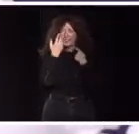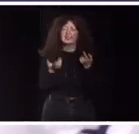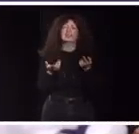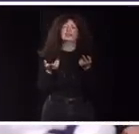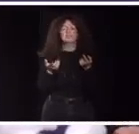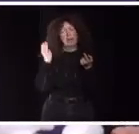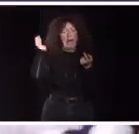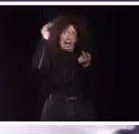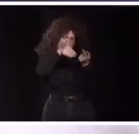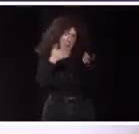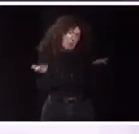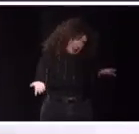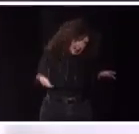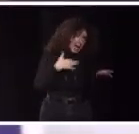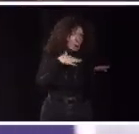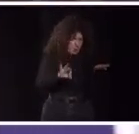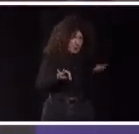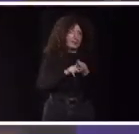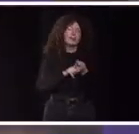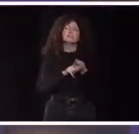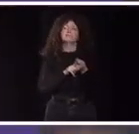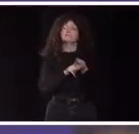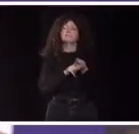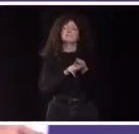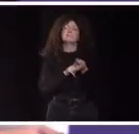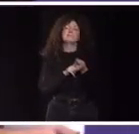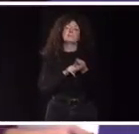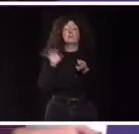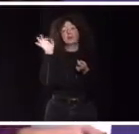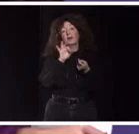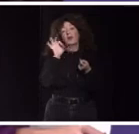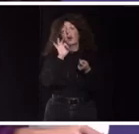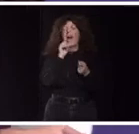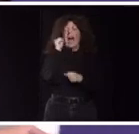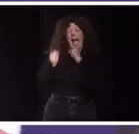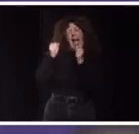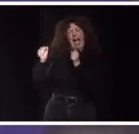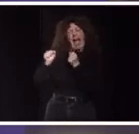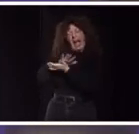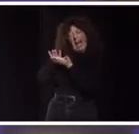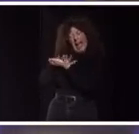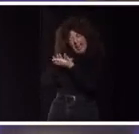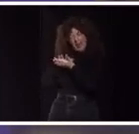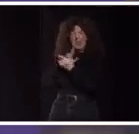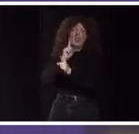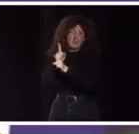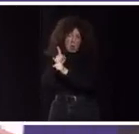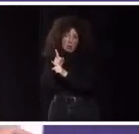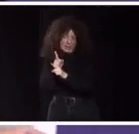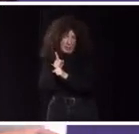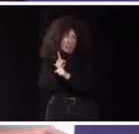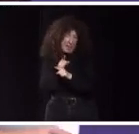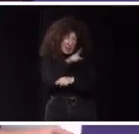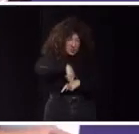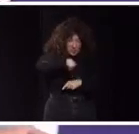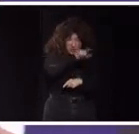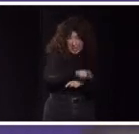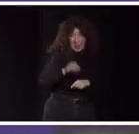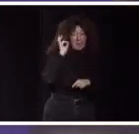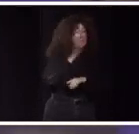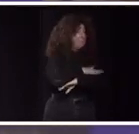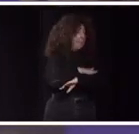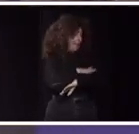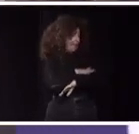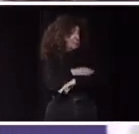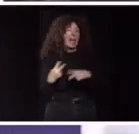republicano, se puede estar en contra de los genocidios, Pero, hombre, si sois ministras, si sois